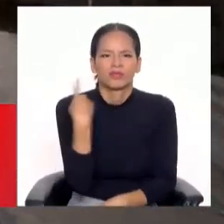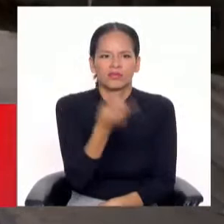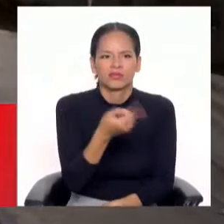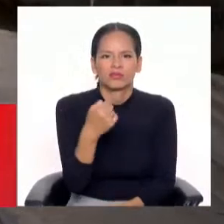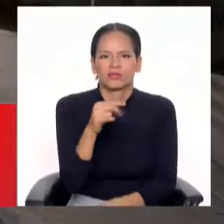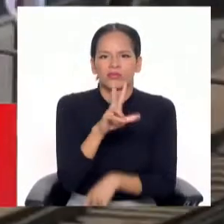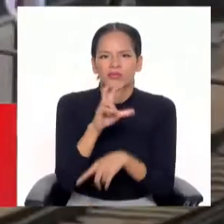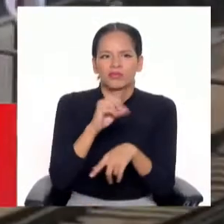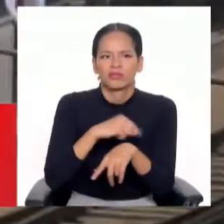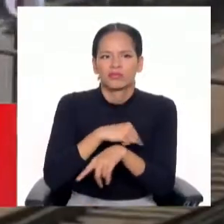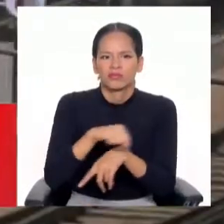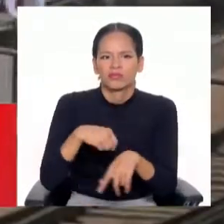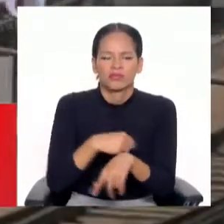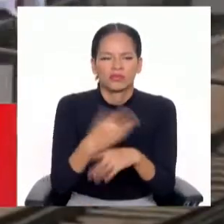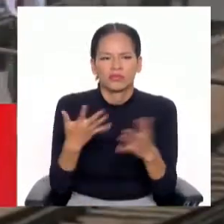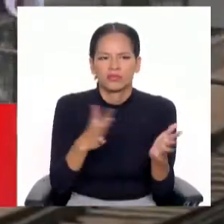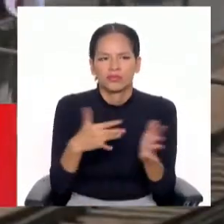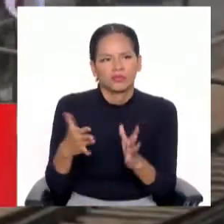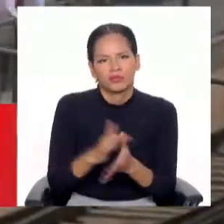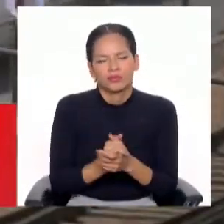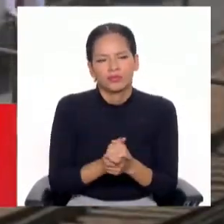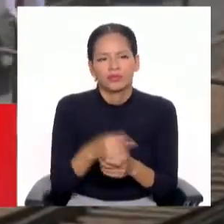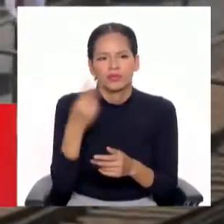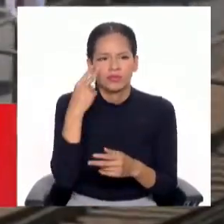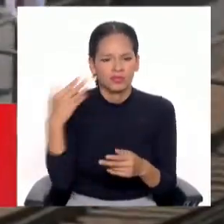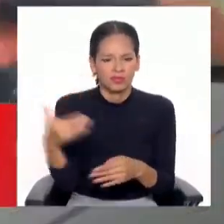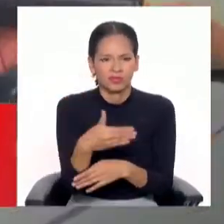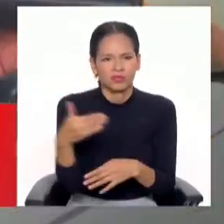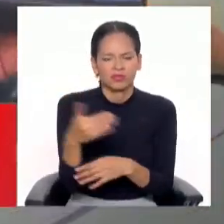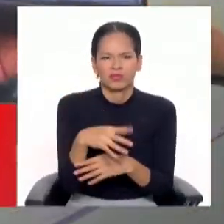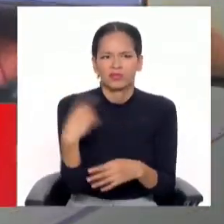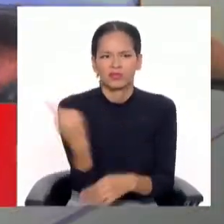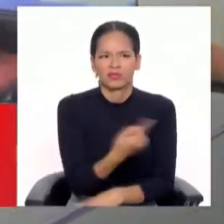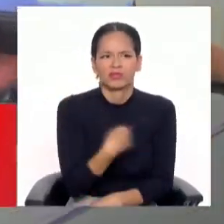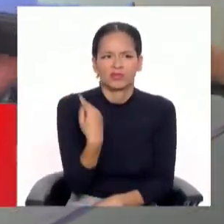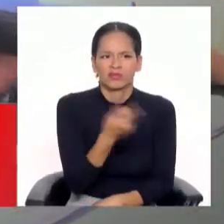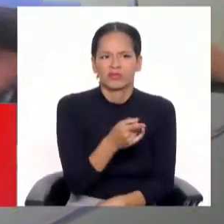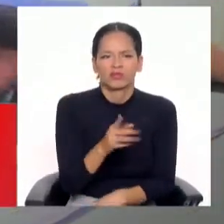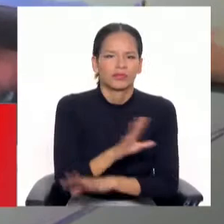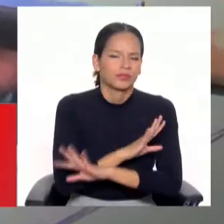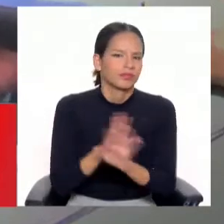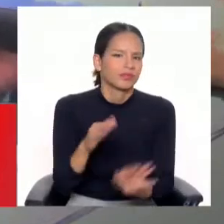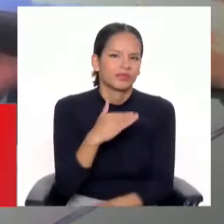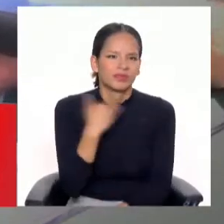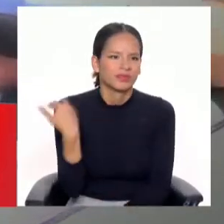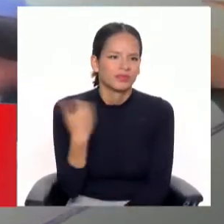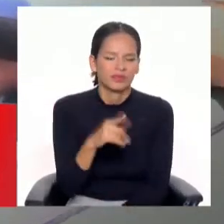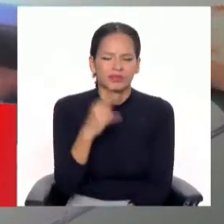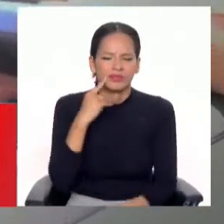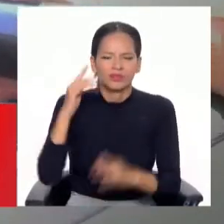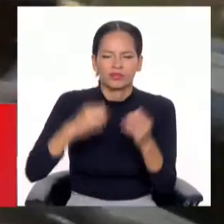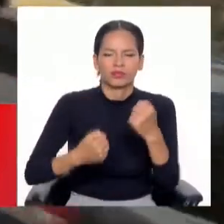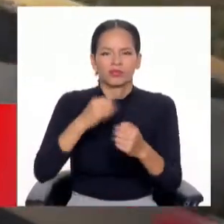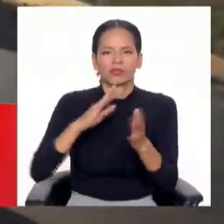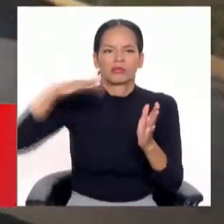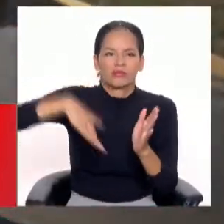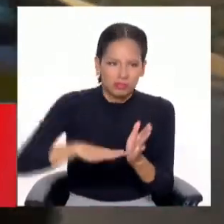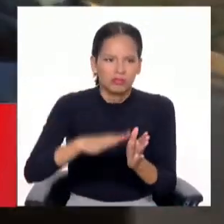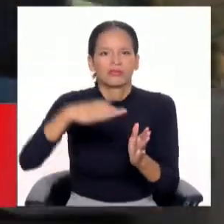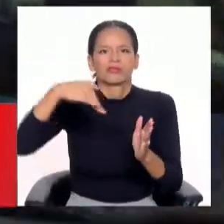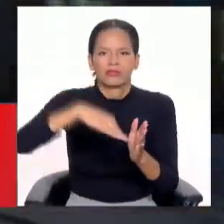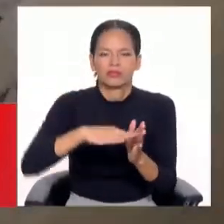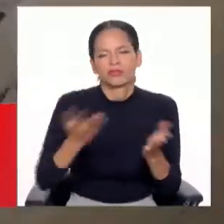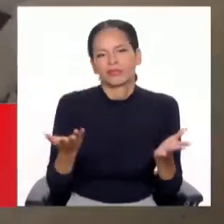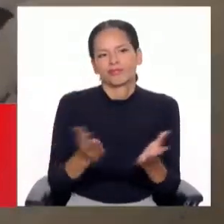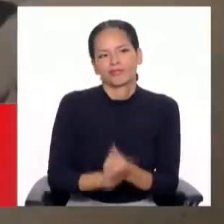nomás media hora. ¿Cómo está el estado de las vías? ¿Tú circulas por todo Huancayo? Uy, pésimo, fue pésimo, huecos por todo lado.